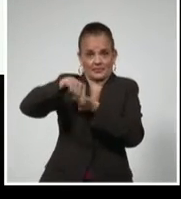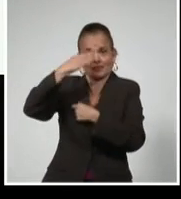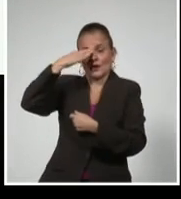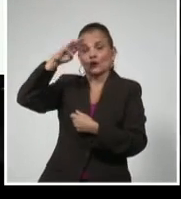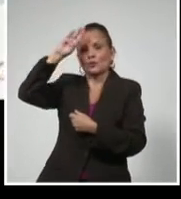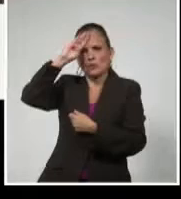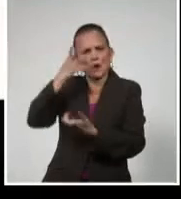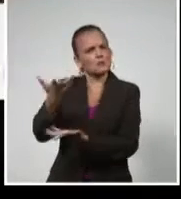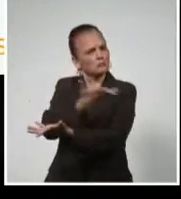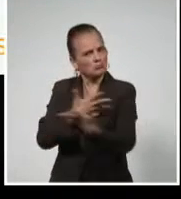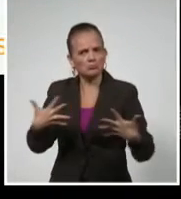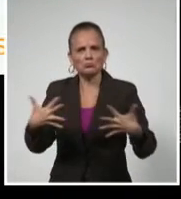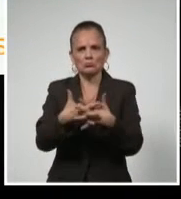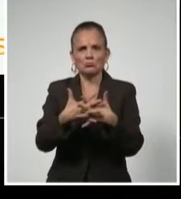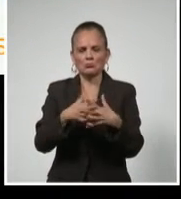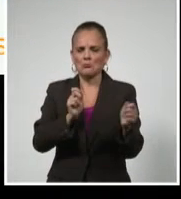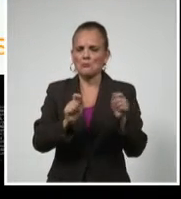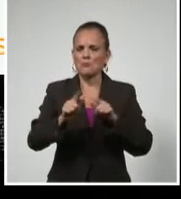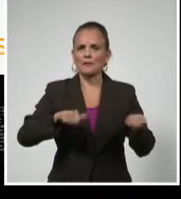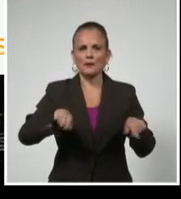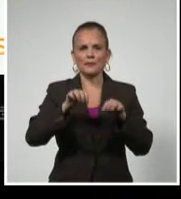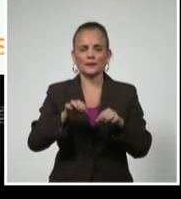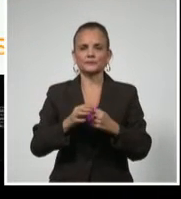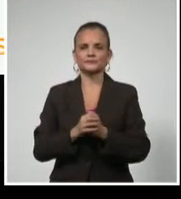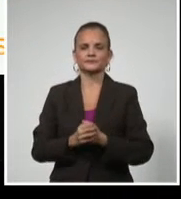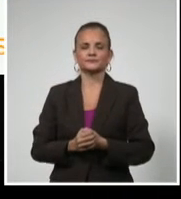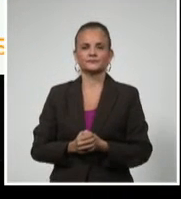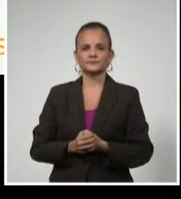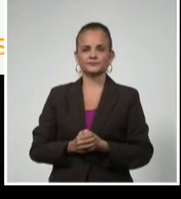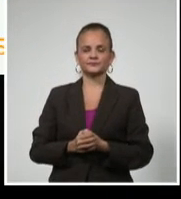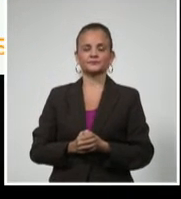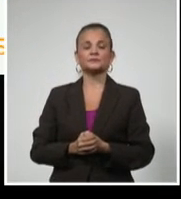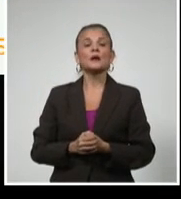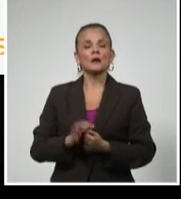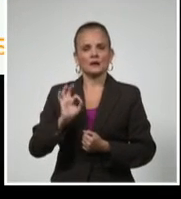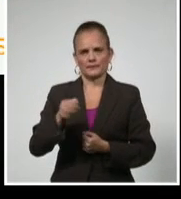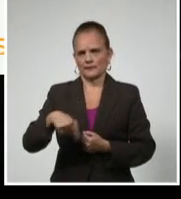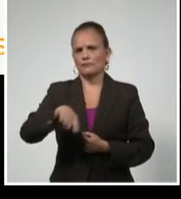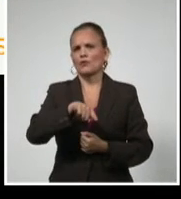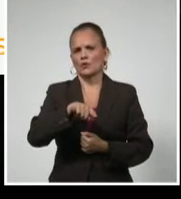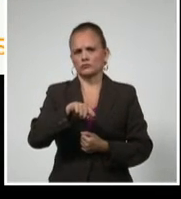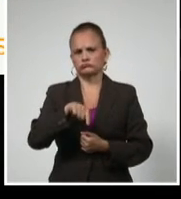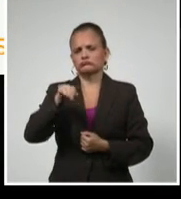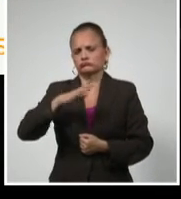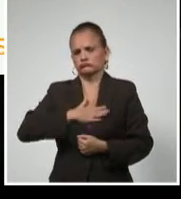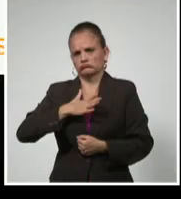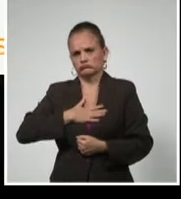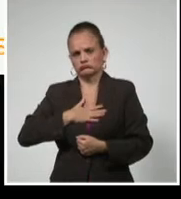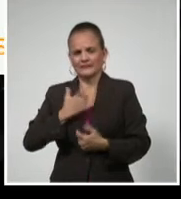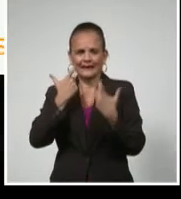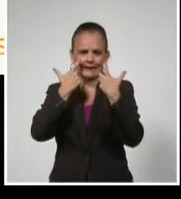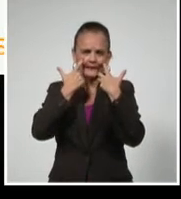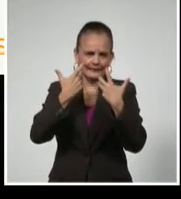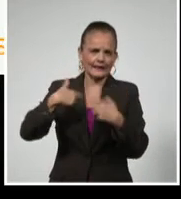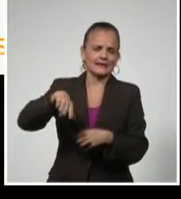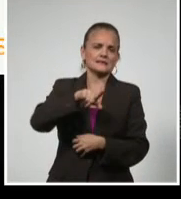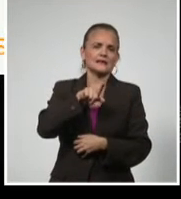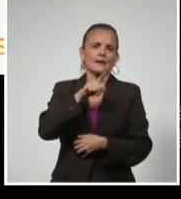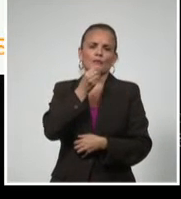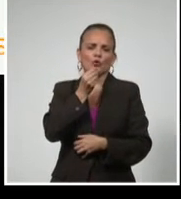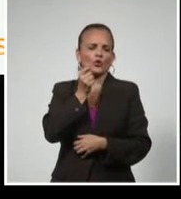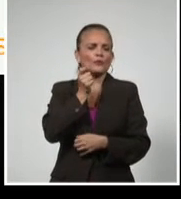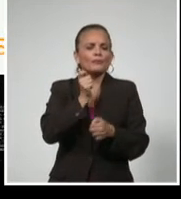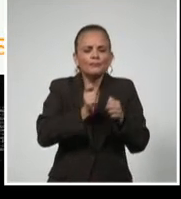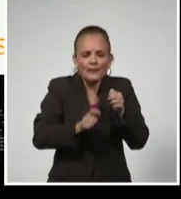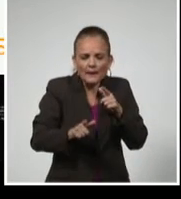muchos años. El encuentro empresarial ha puesto de manifiesto el interés, de nuevo, por invertir en la isla. Por lo